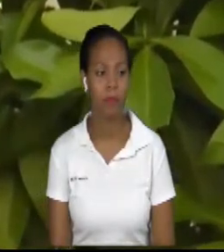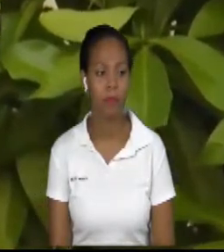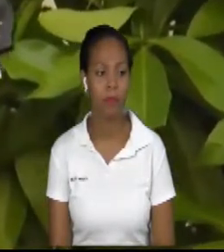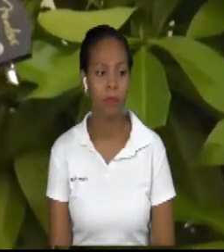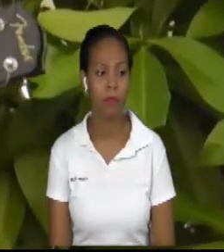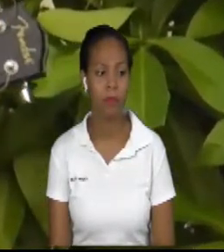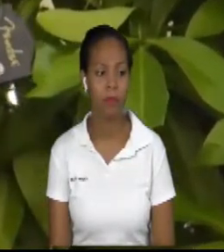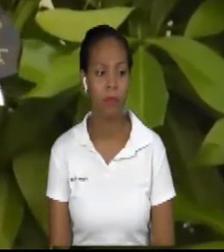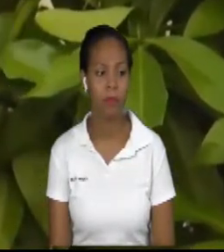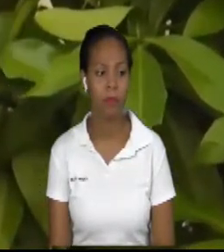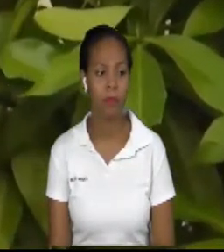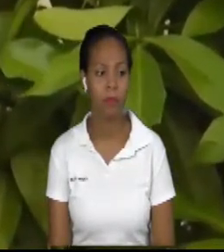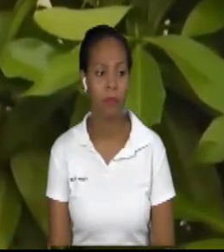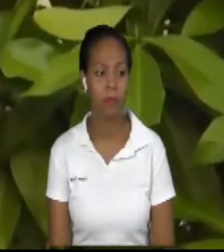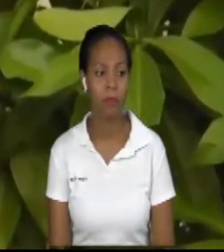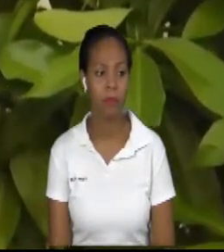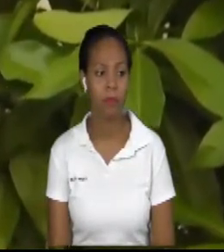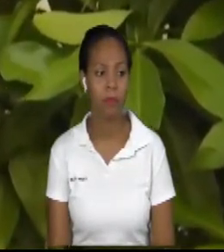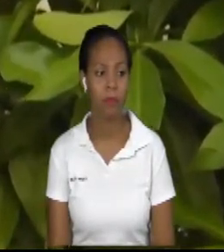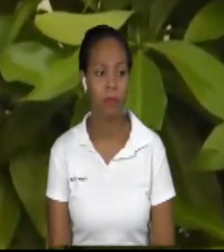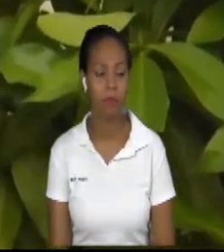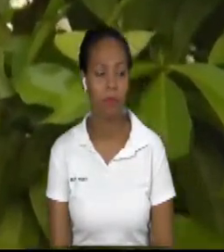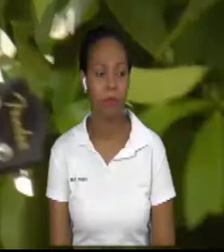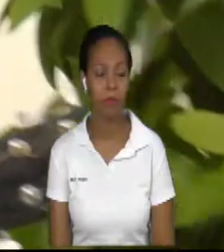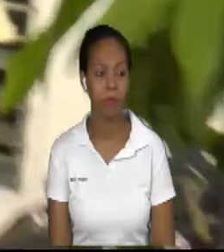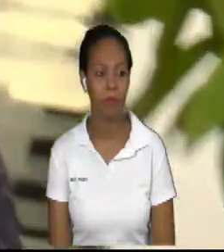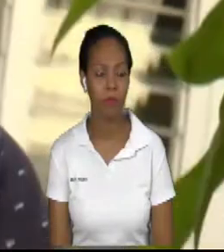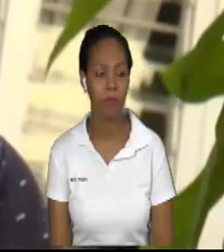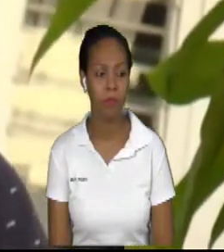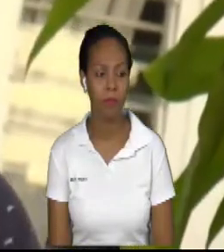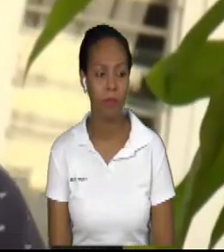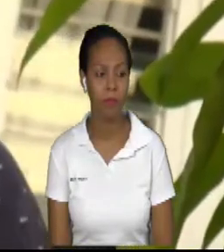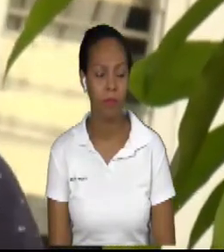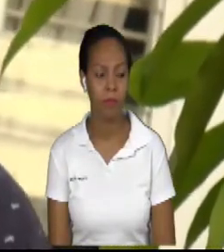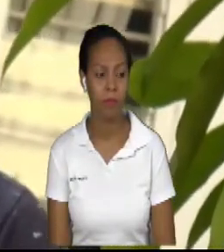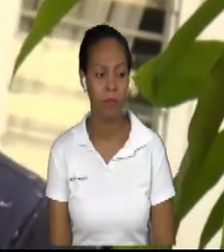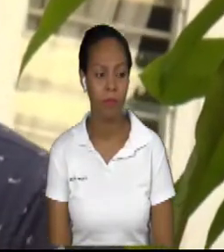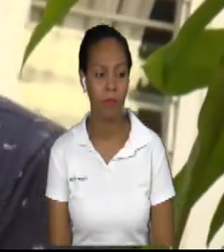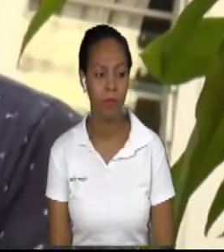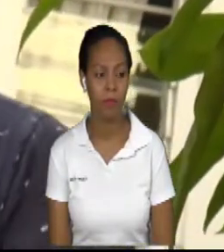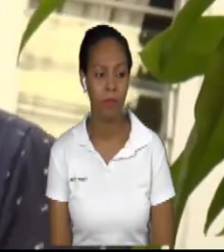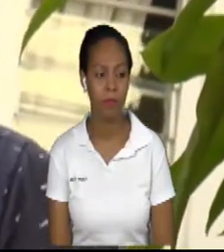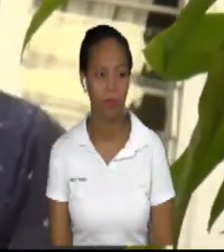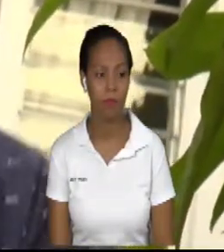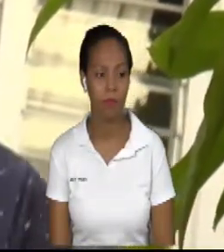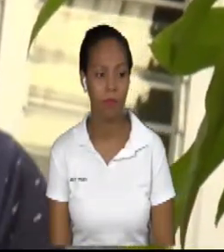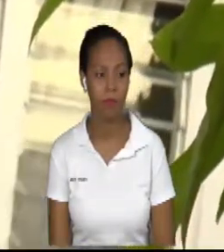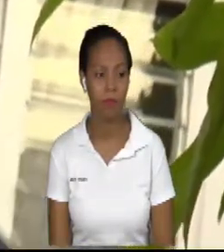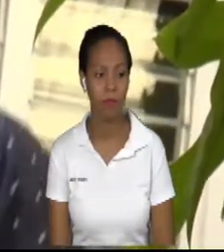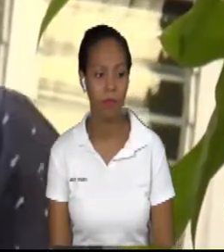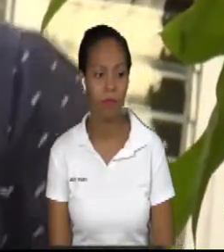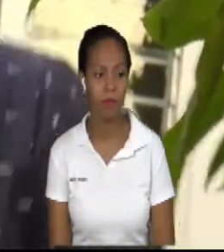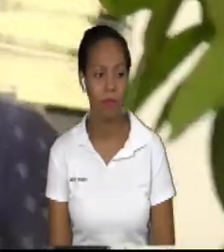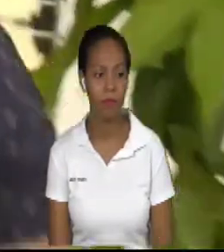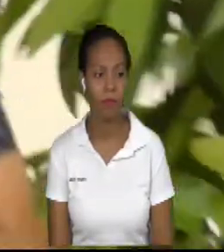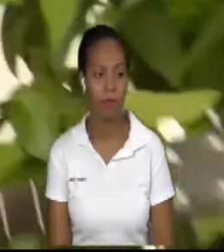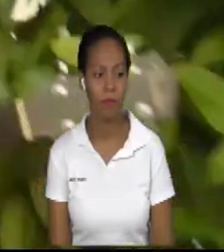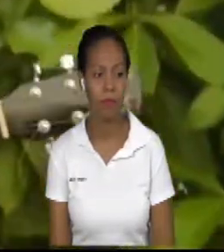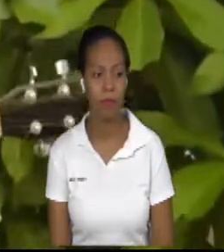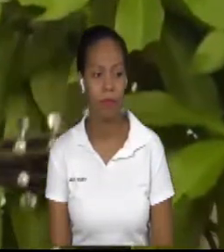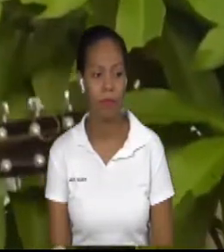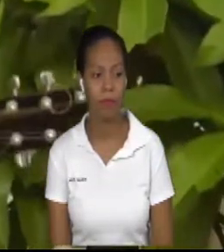poquito. Cuando tú me besas con esa destreza, veo que malicia con delicadeza. Pasito a pasito,